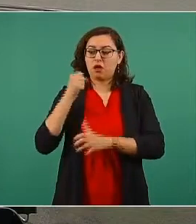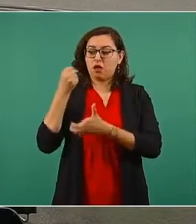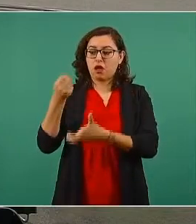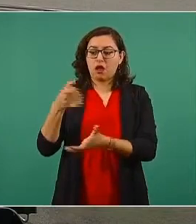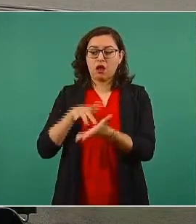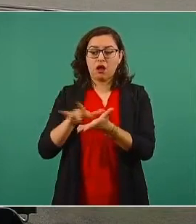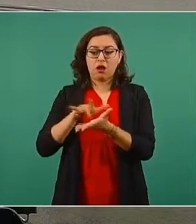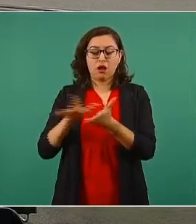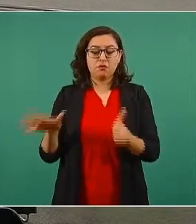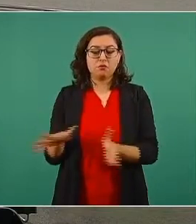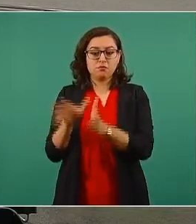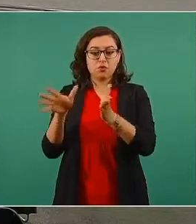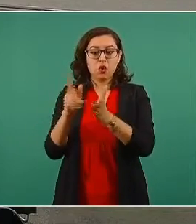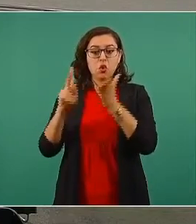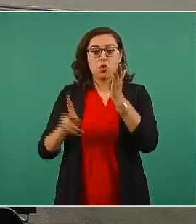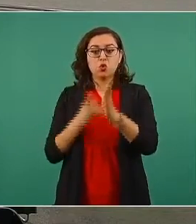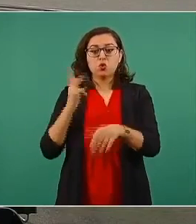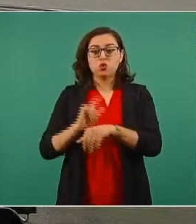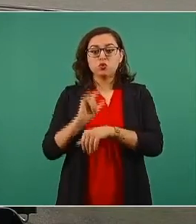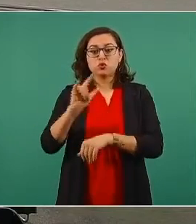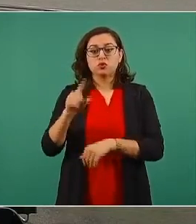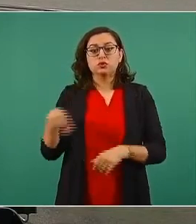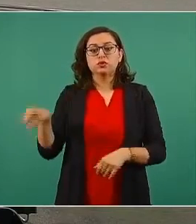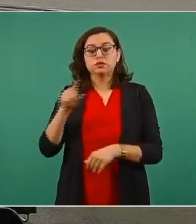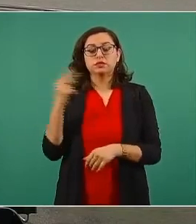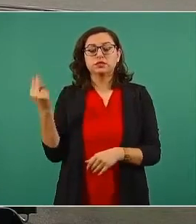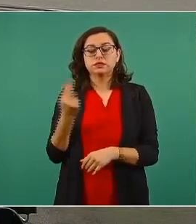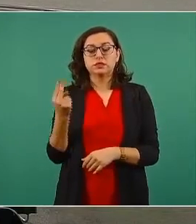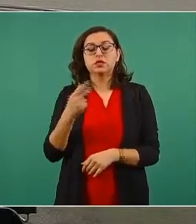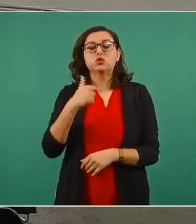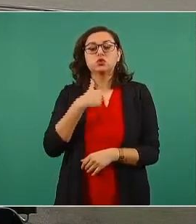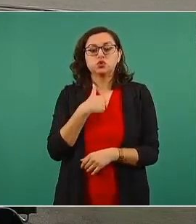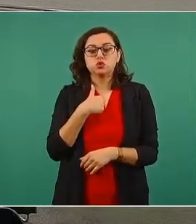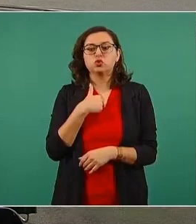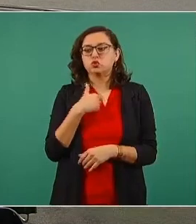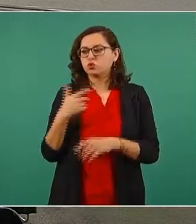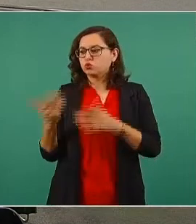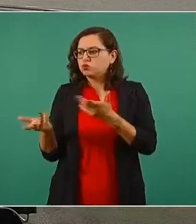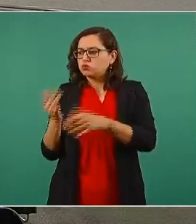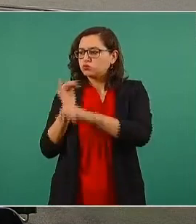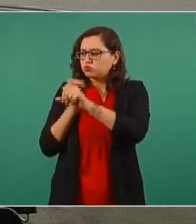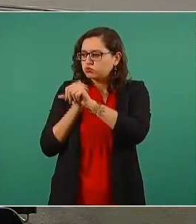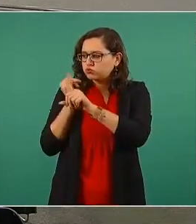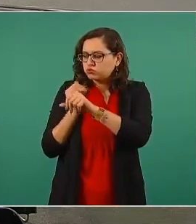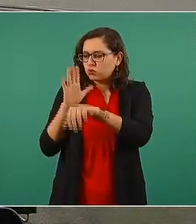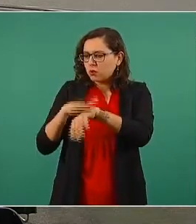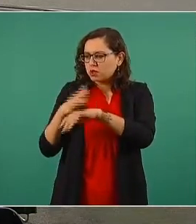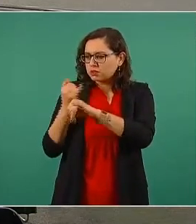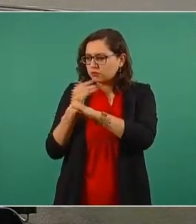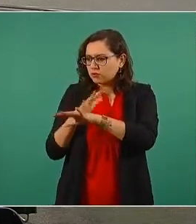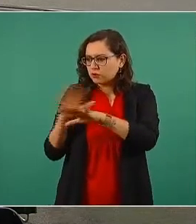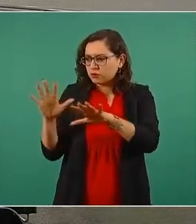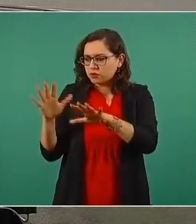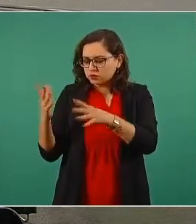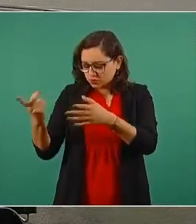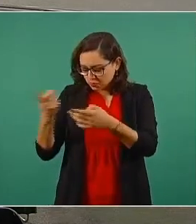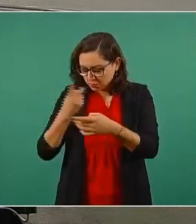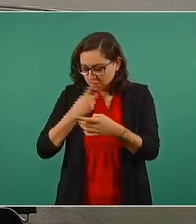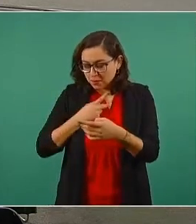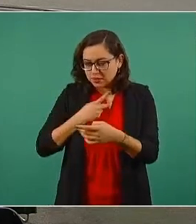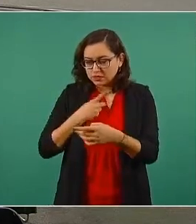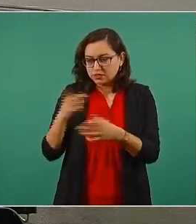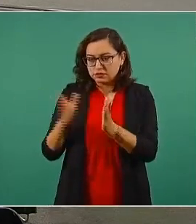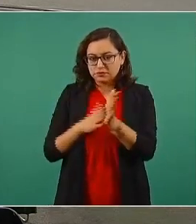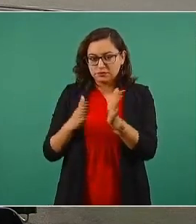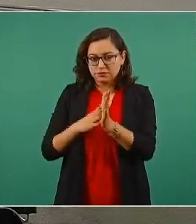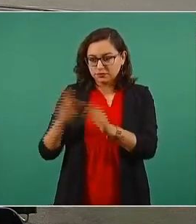necesitan apoyo para que se les devuelva lo robado. Por eso yo personalmente acudí a buscarlos y obtener más información, y me encontré con un documento, presidente, que